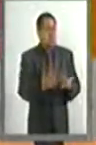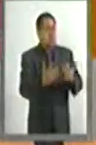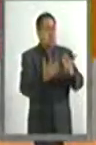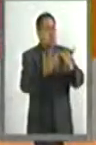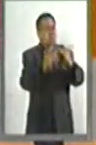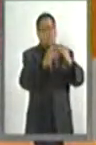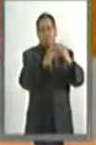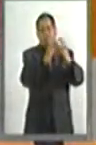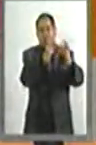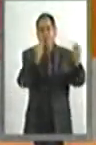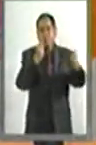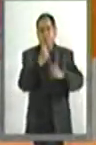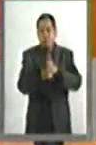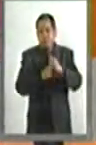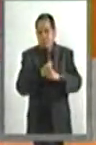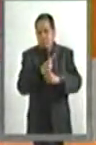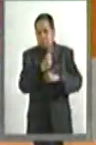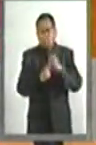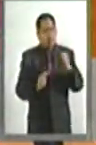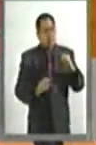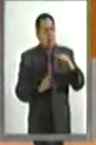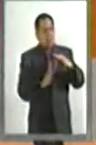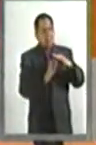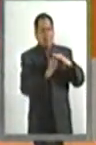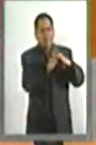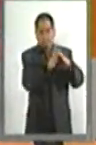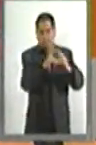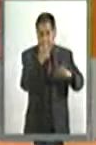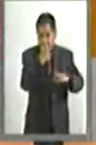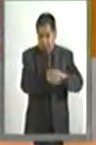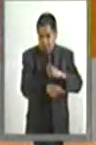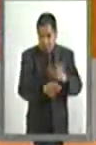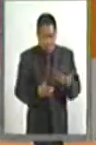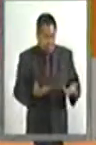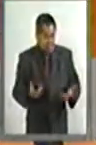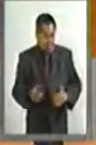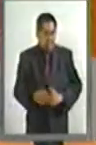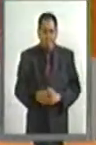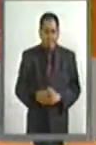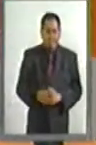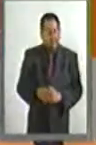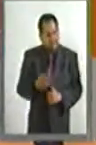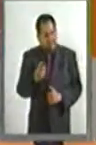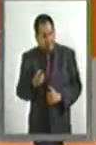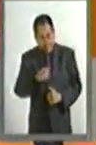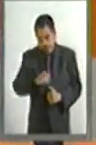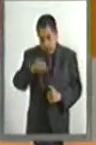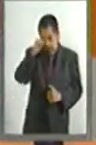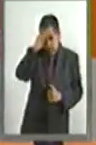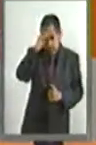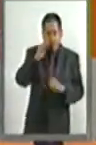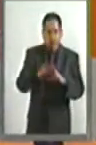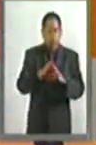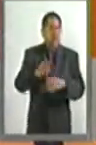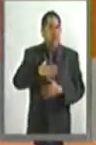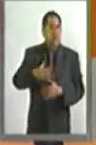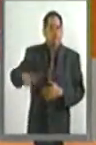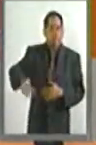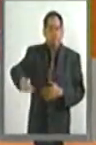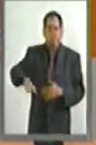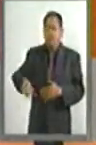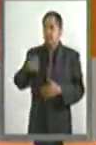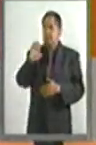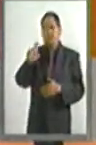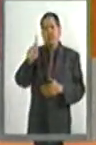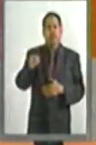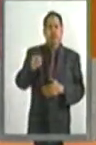anualmente a la atmósfera con las implicaciones ambientales que conllevan. Ante esta situación, el gobierno de Enrique